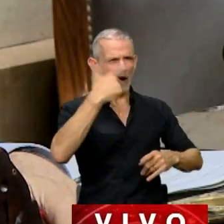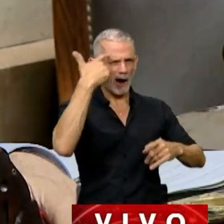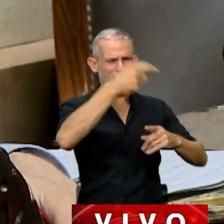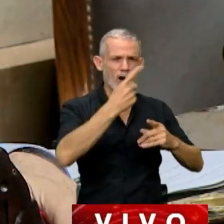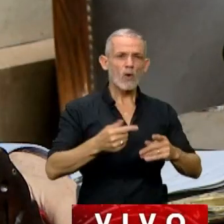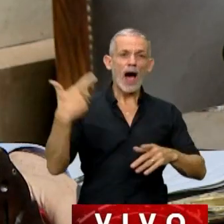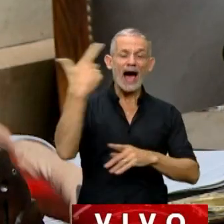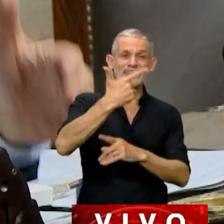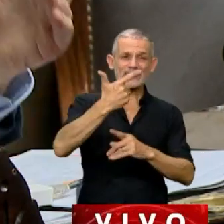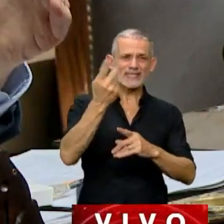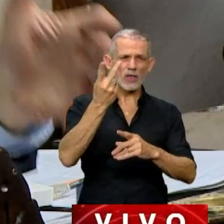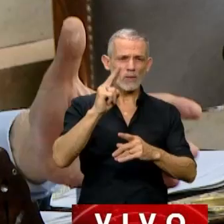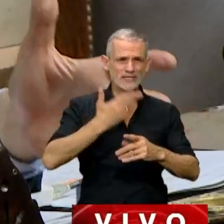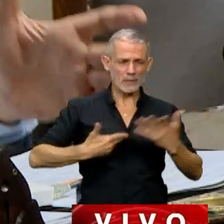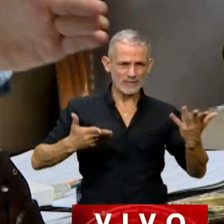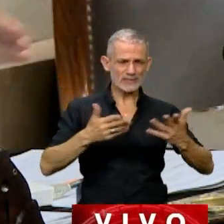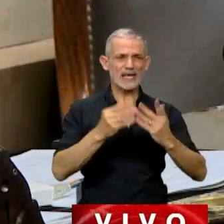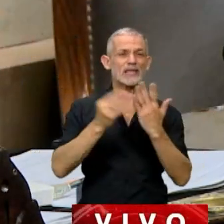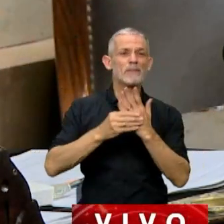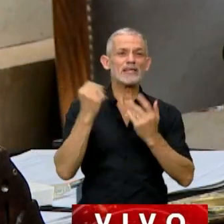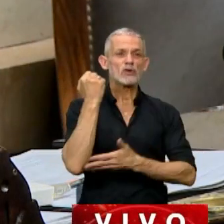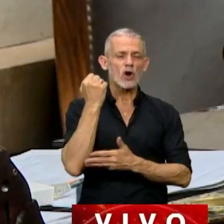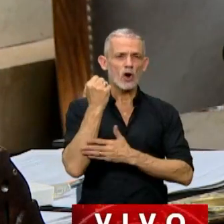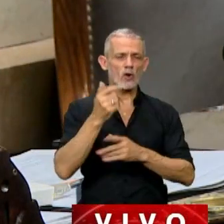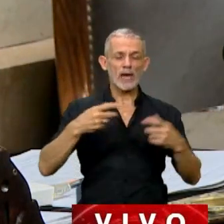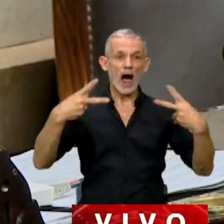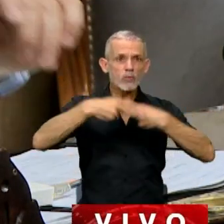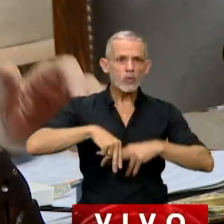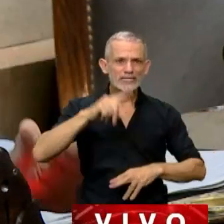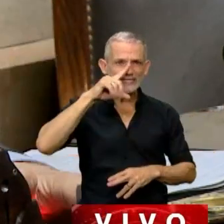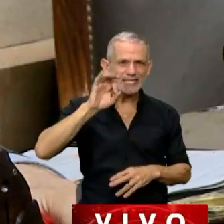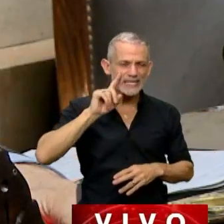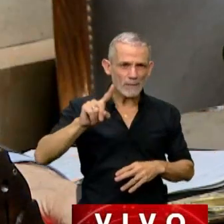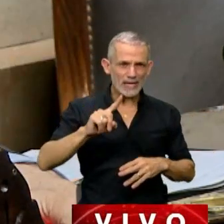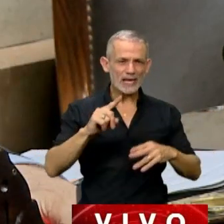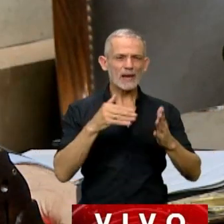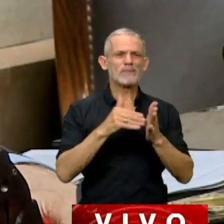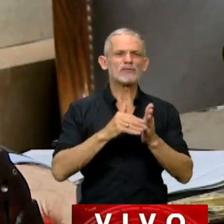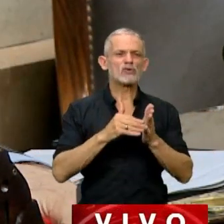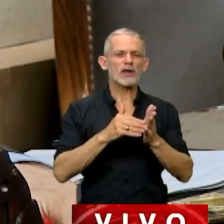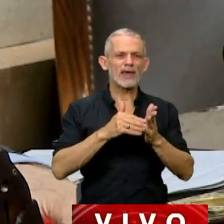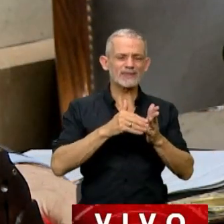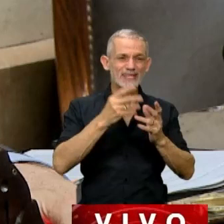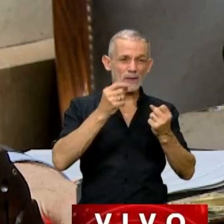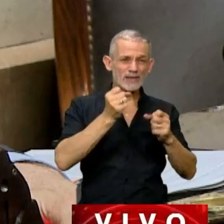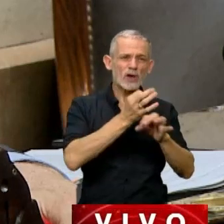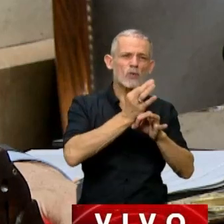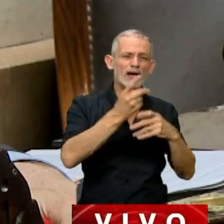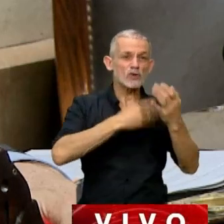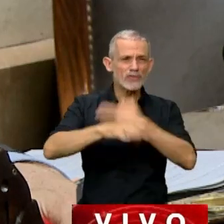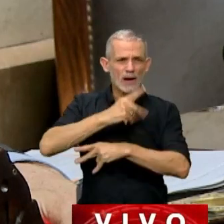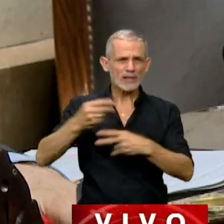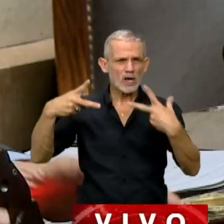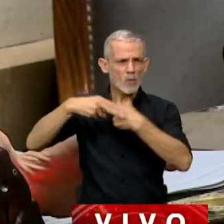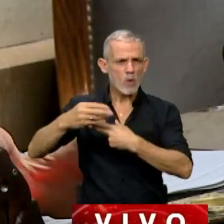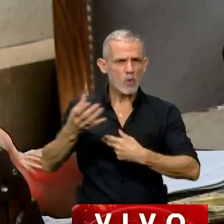la vicepresidenta, el ministro de Economía haciendo un ajuste de 70 mil millones de pesos en la educación y en personas que tienen